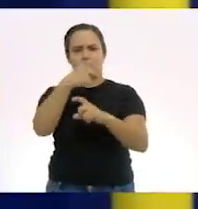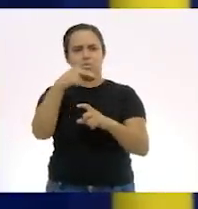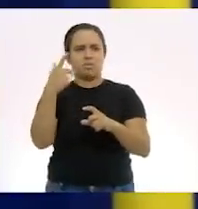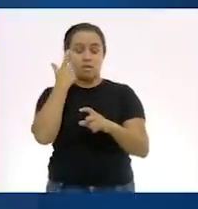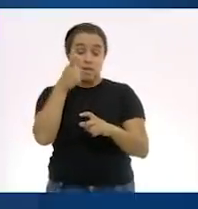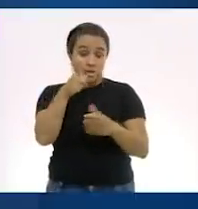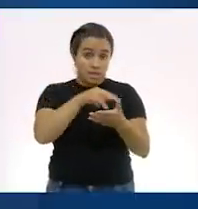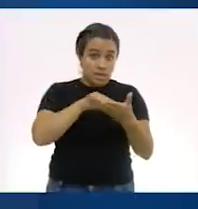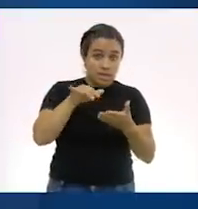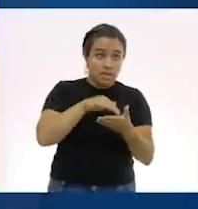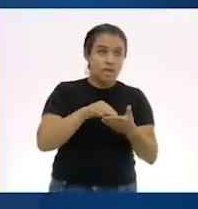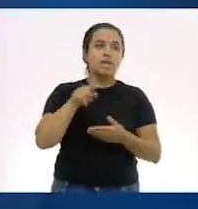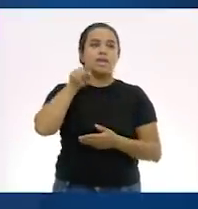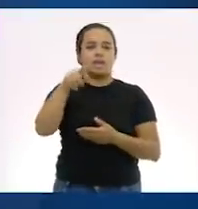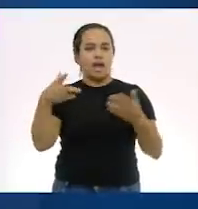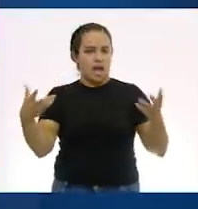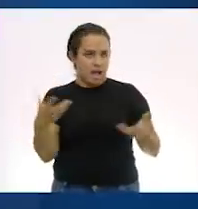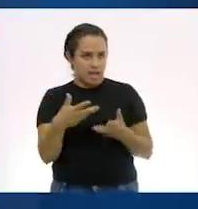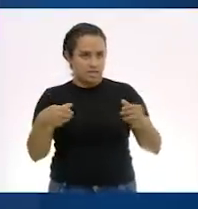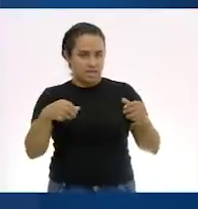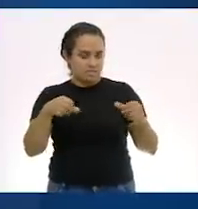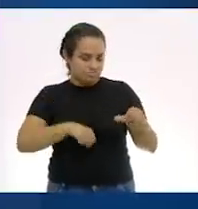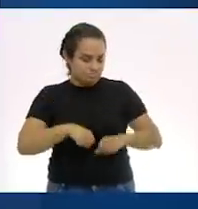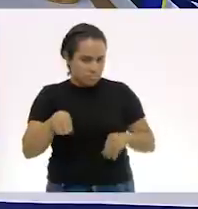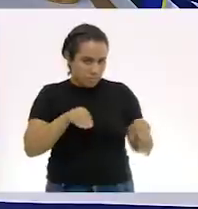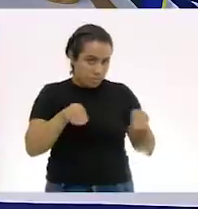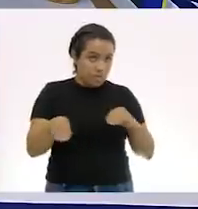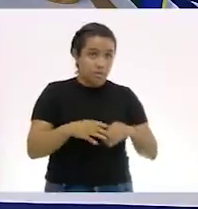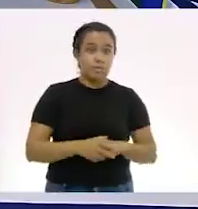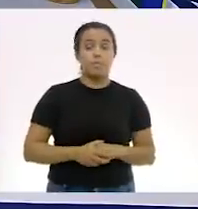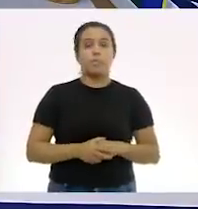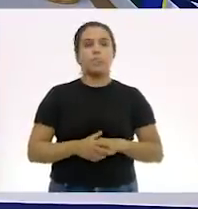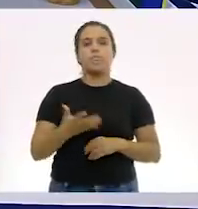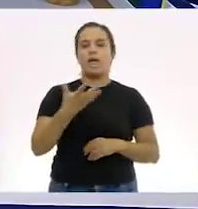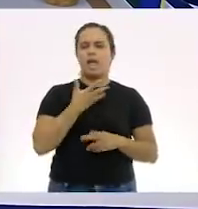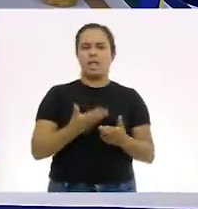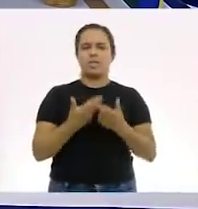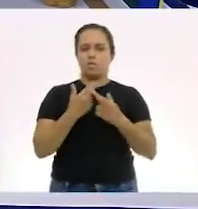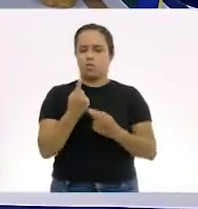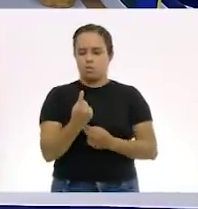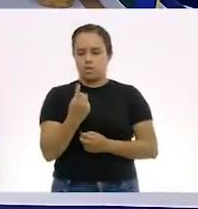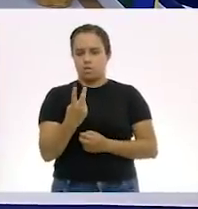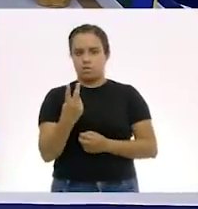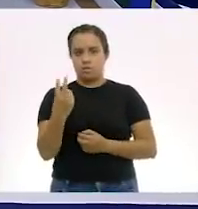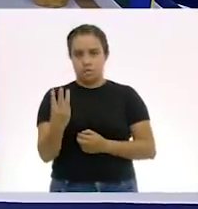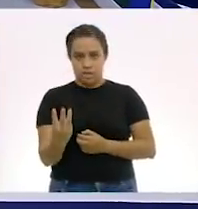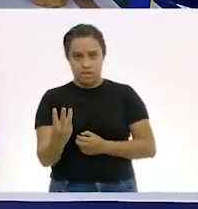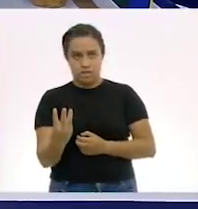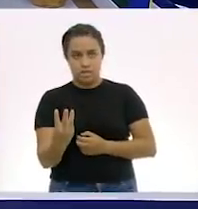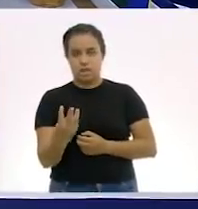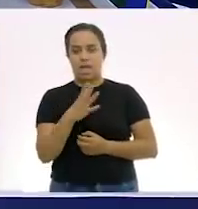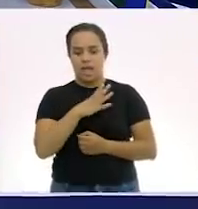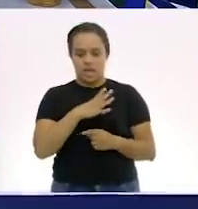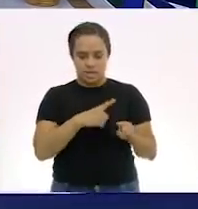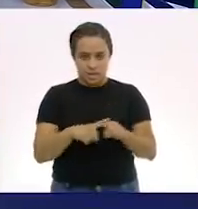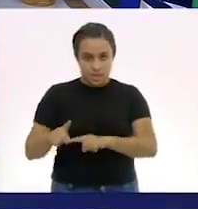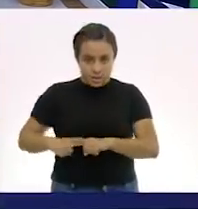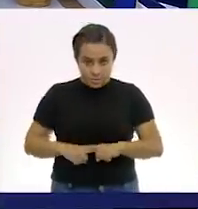quiero calzarme, voy a casa del herrero. Caballo.